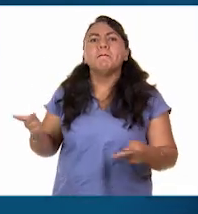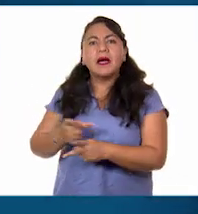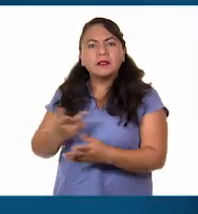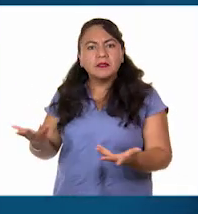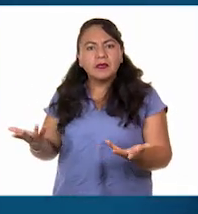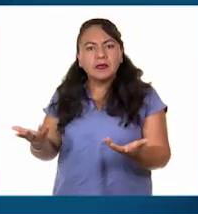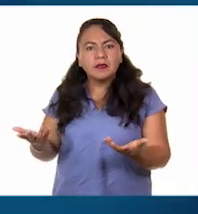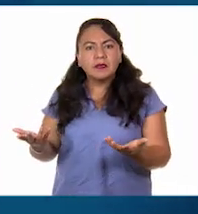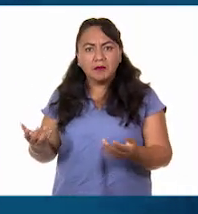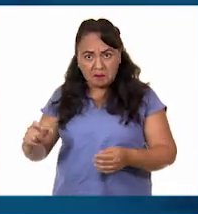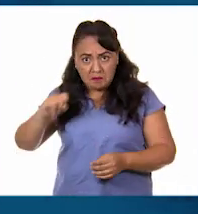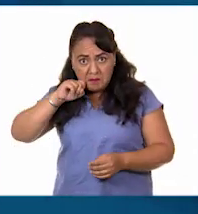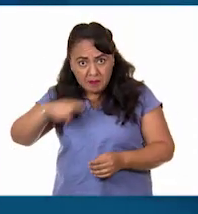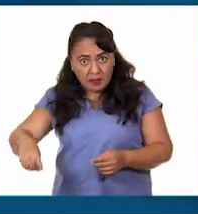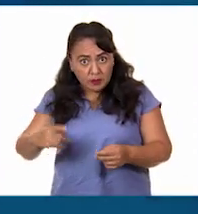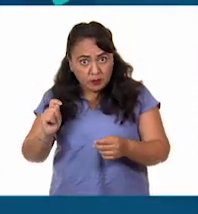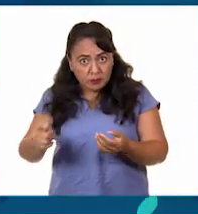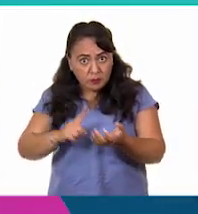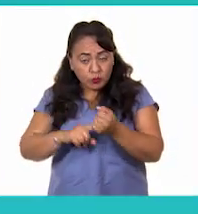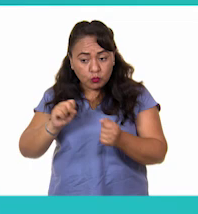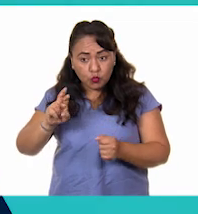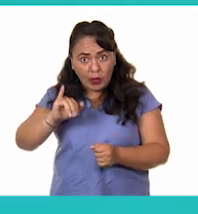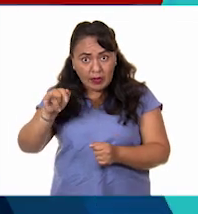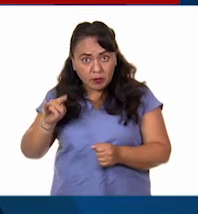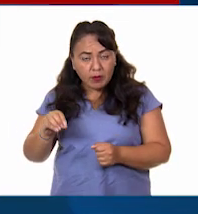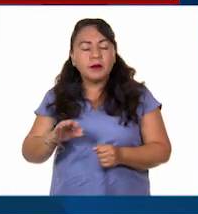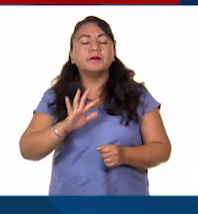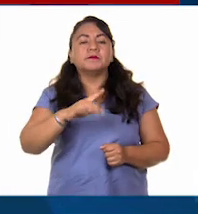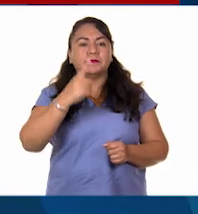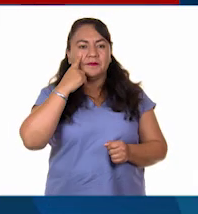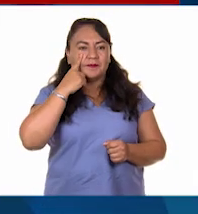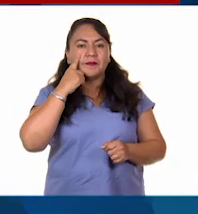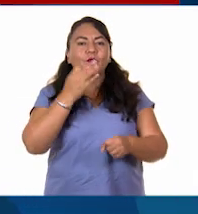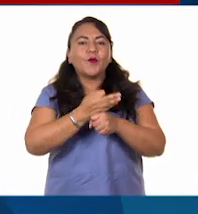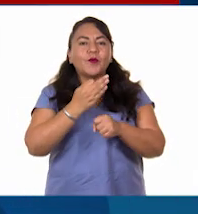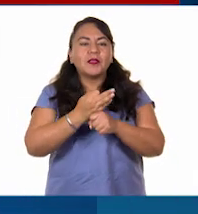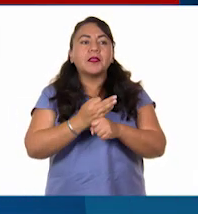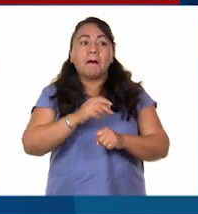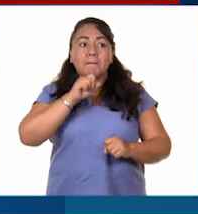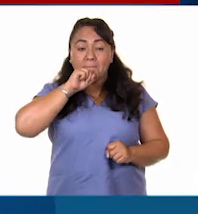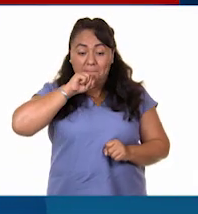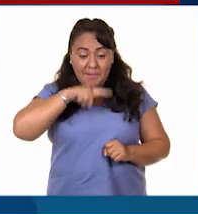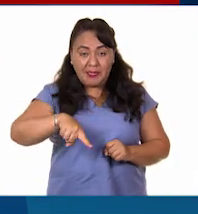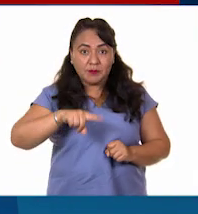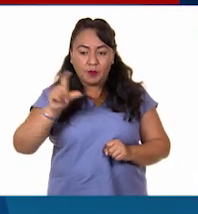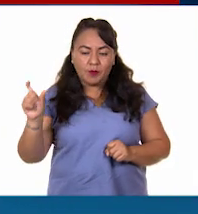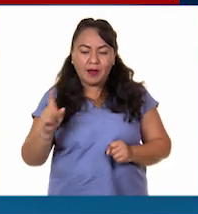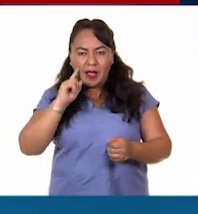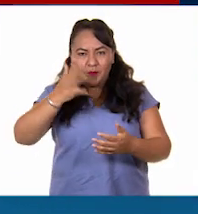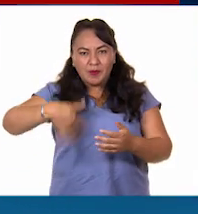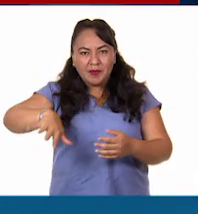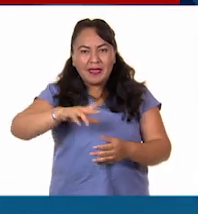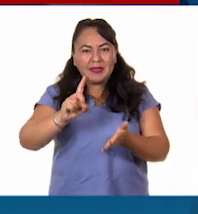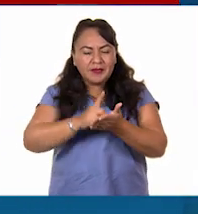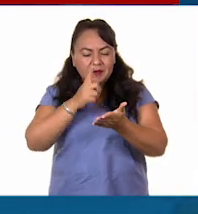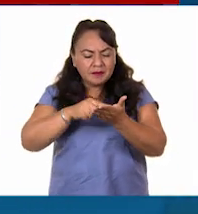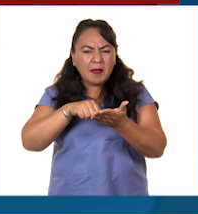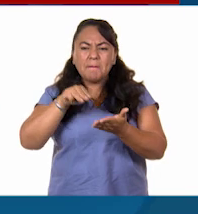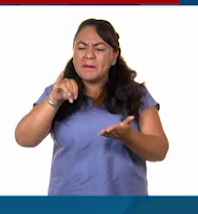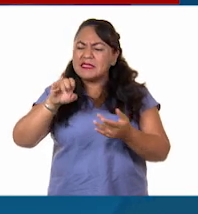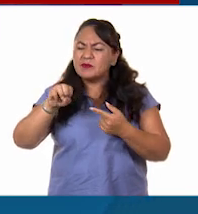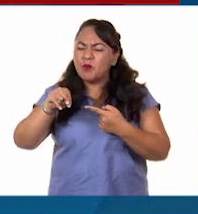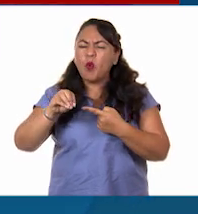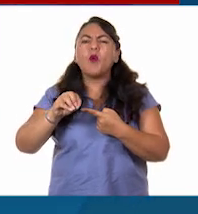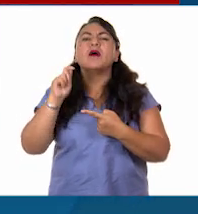el sujeto de una nueva oración? Mira, si buscamos el significado de mismo en el diccionario, podemos ver que se trata de